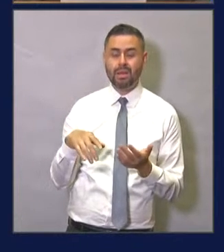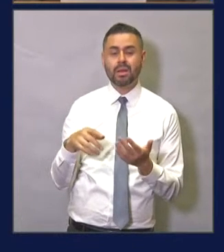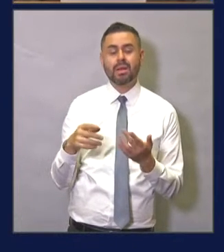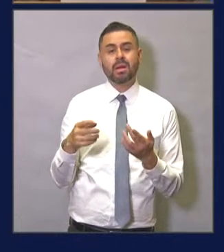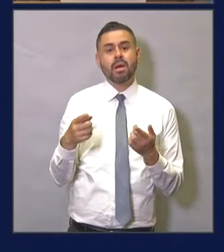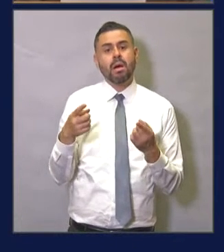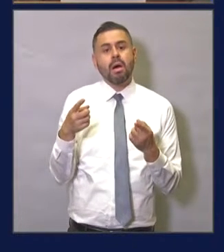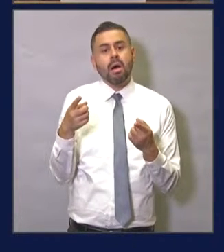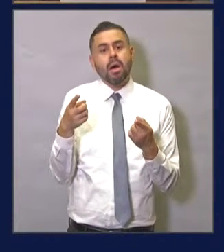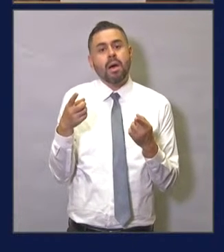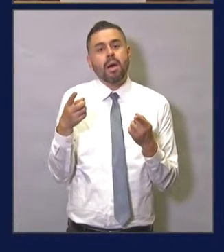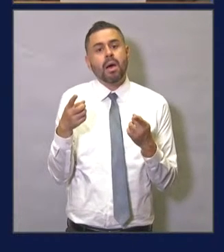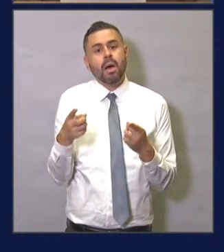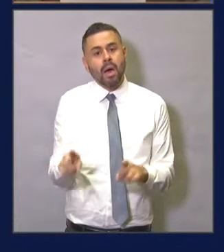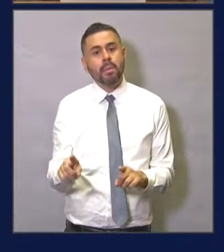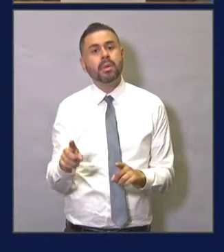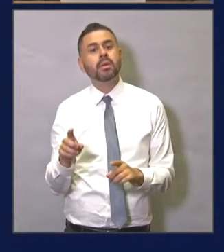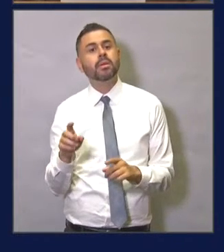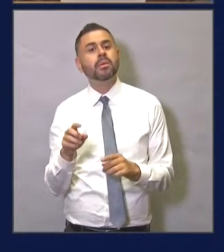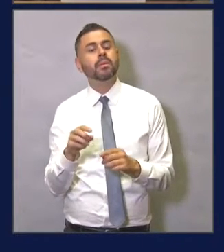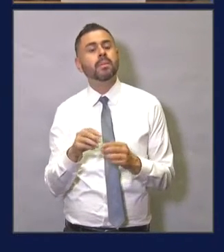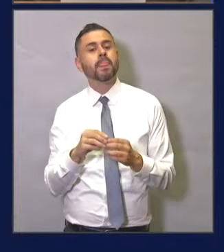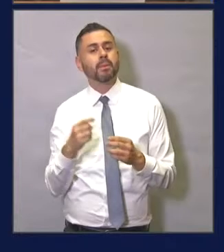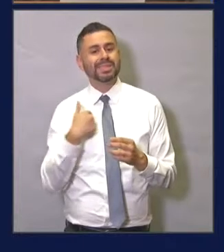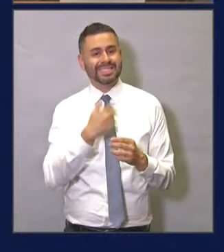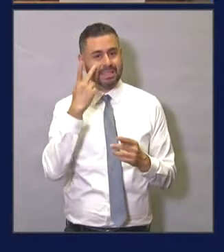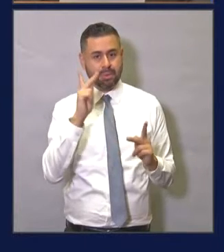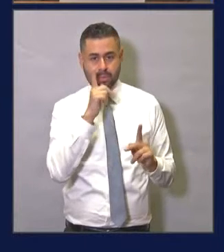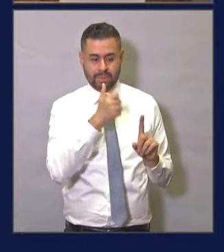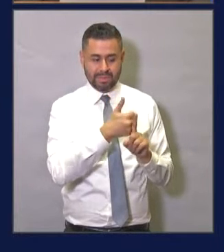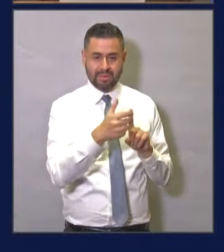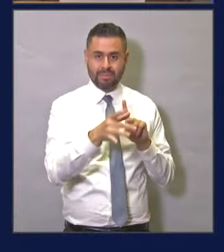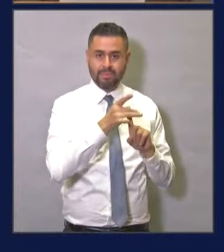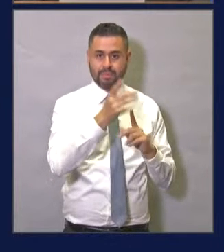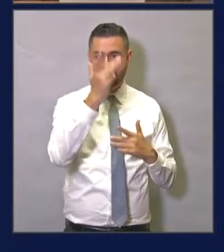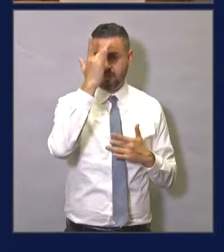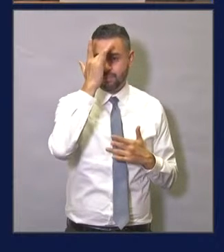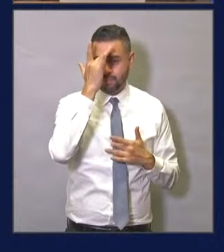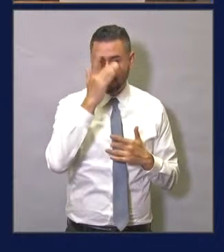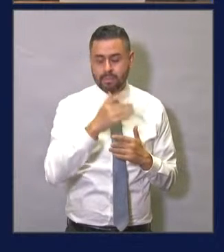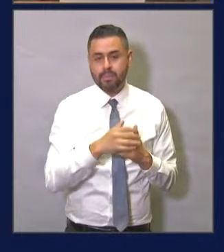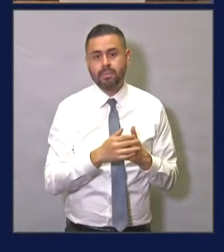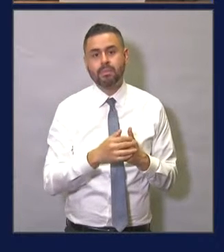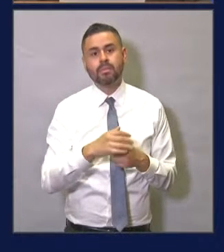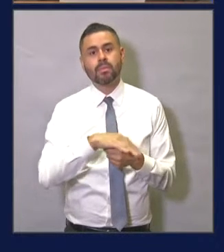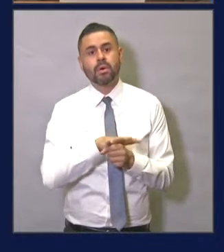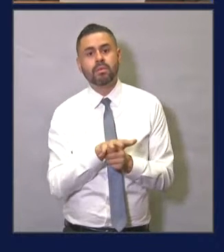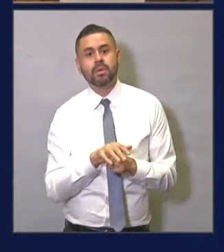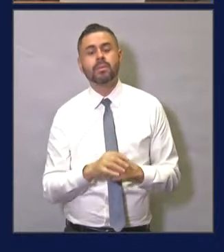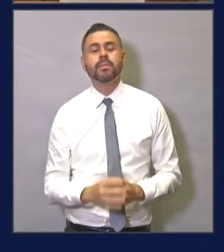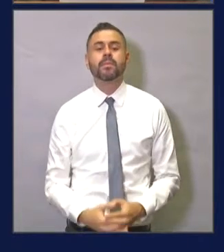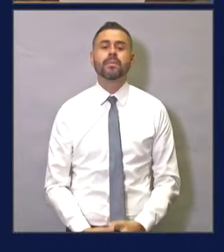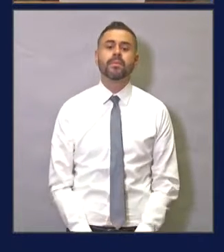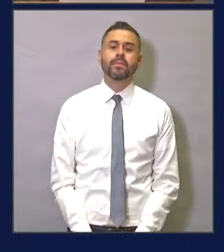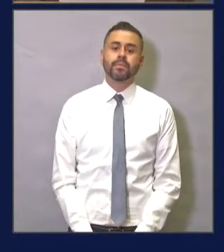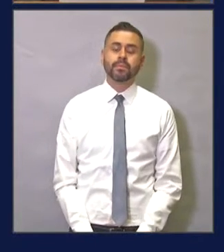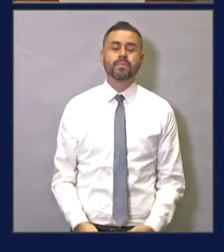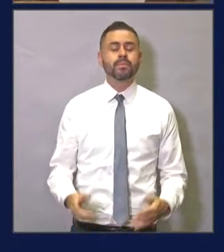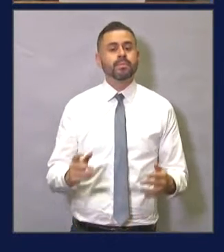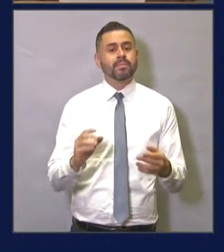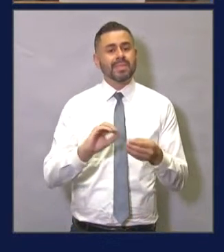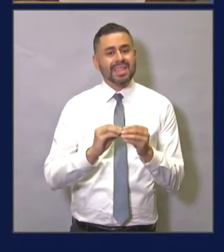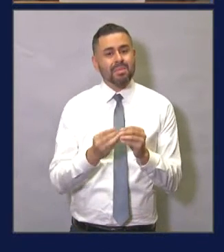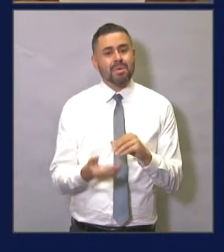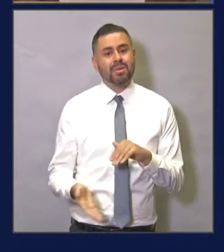se realizan y dan positivo. Al igual que en los casos, nuestra tasa de positividad sigue aumentando